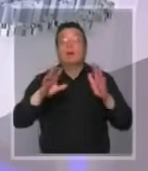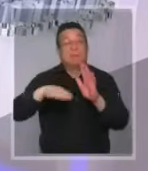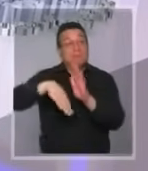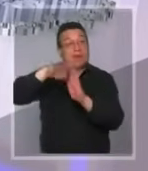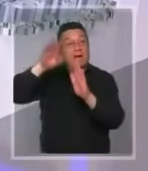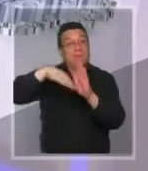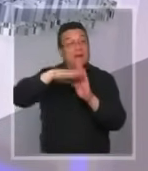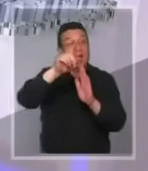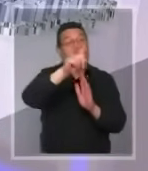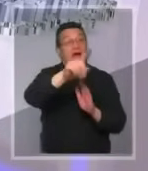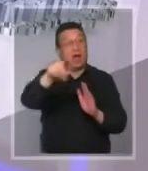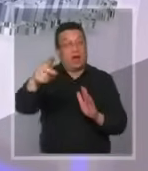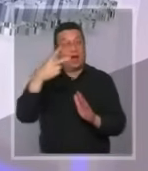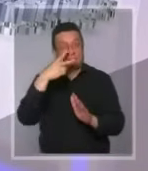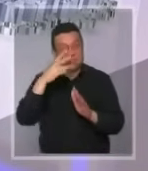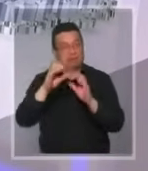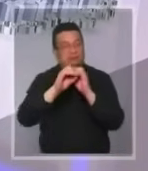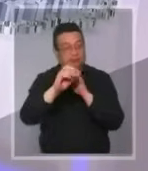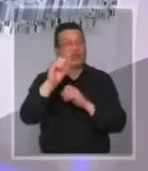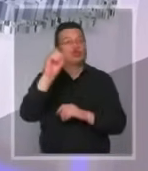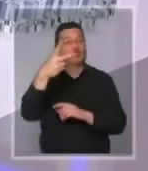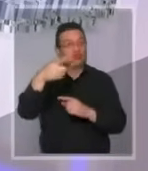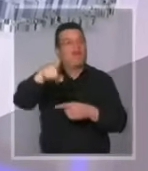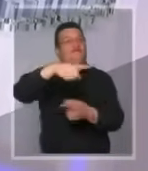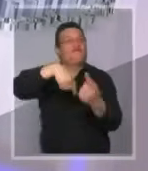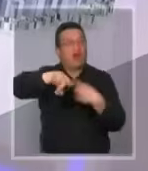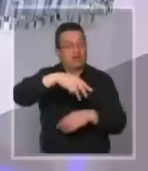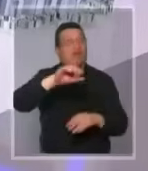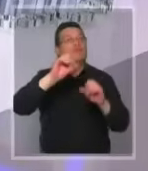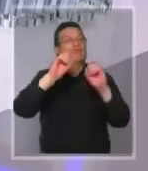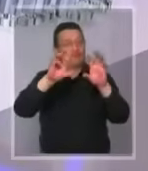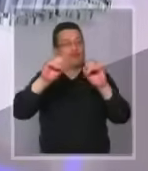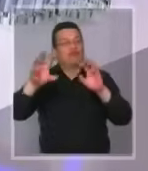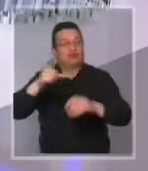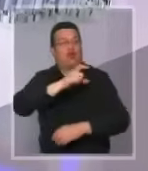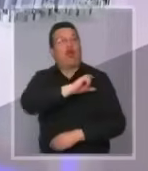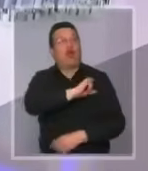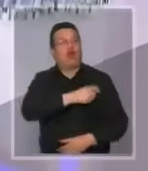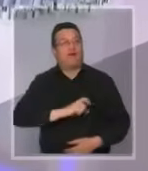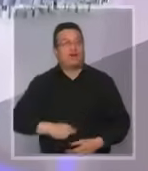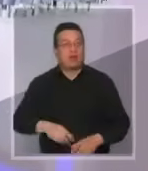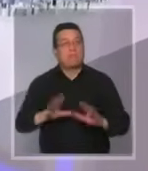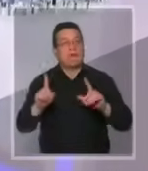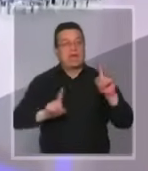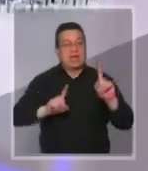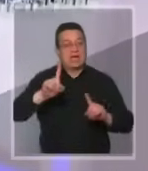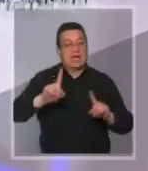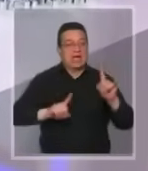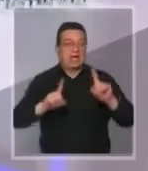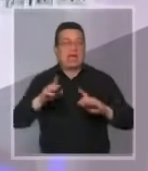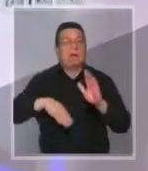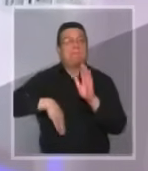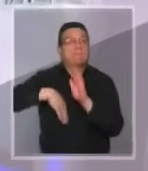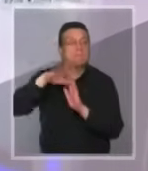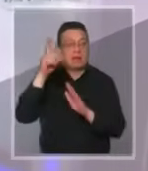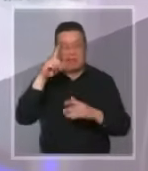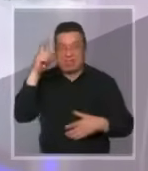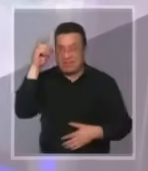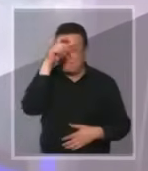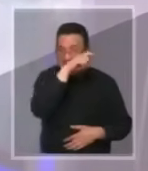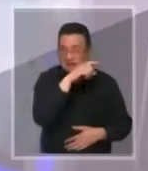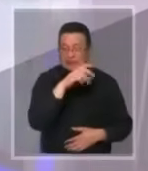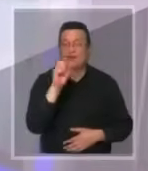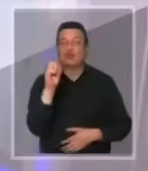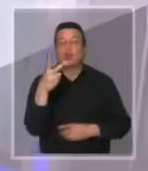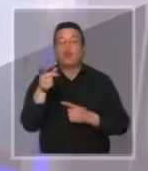casos según lo que ya están proyeccion segunda vuelta balotaje en el caso de los gobernadores porque está más estrecho claro exactamente es más difícil ahí la la segunda